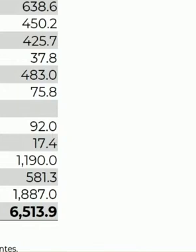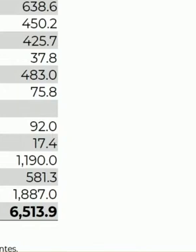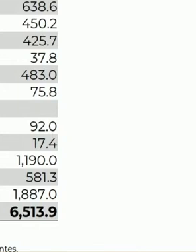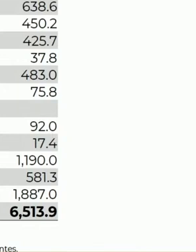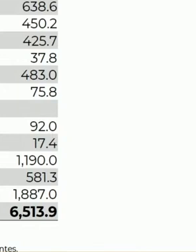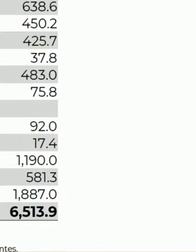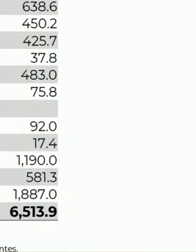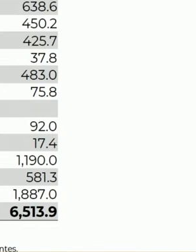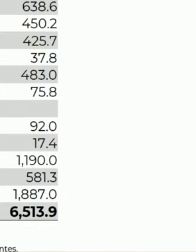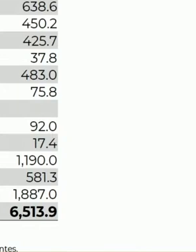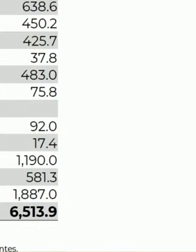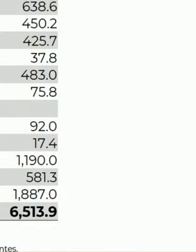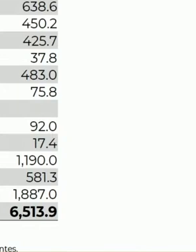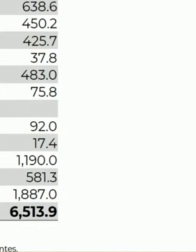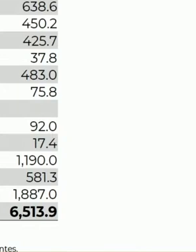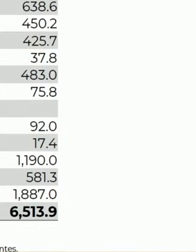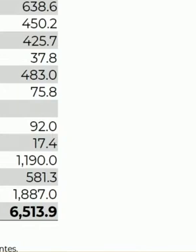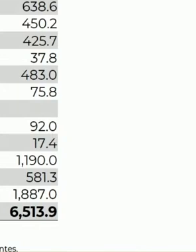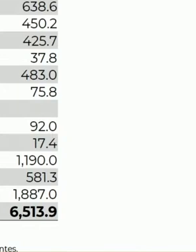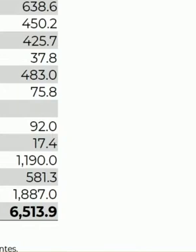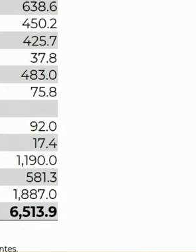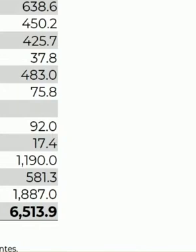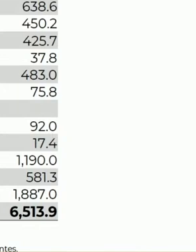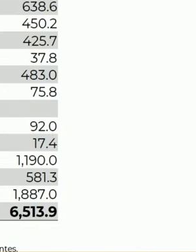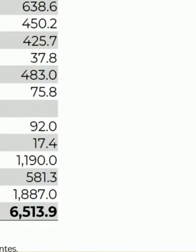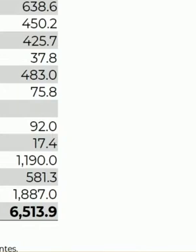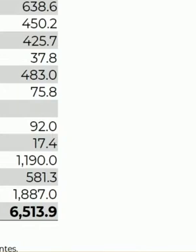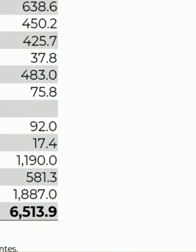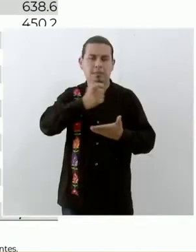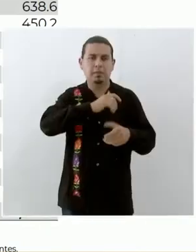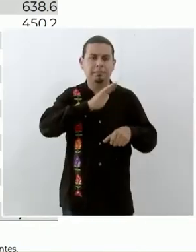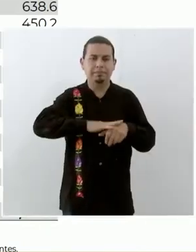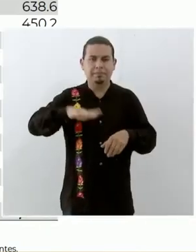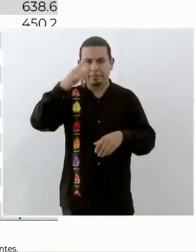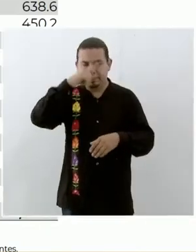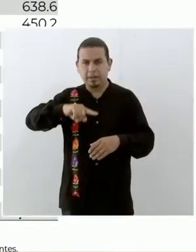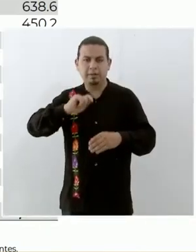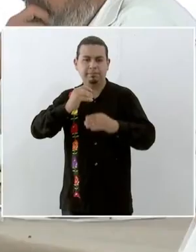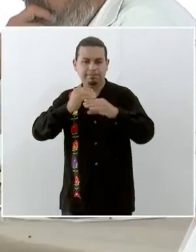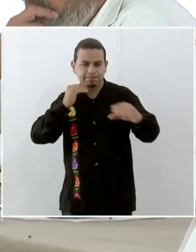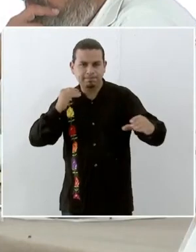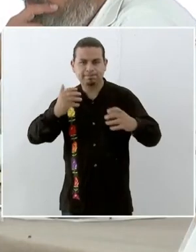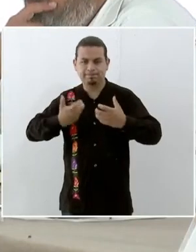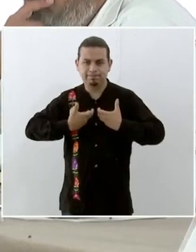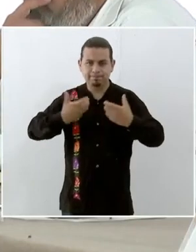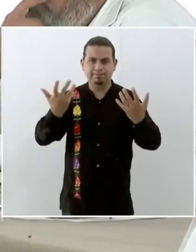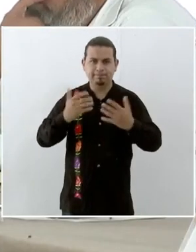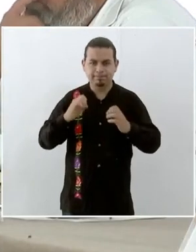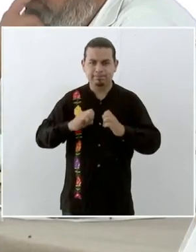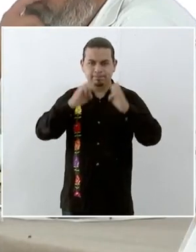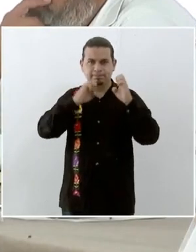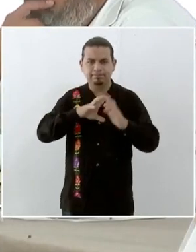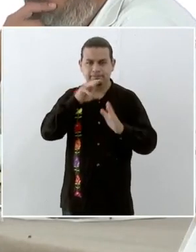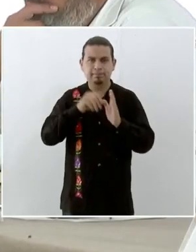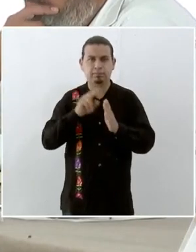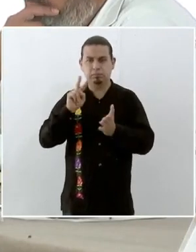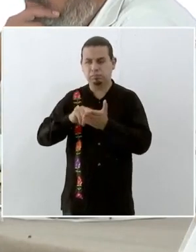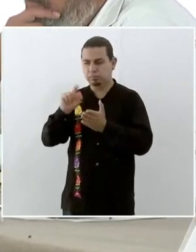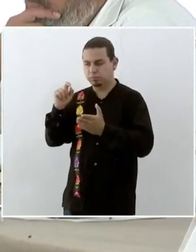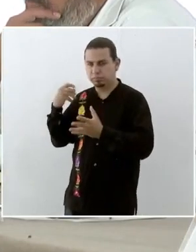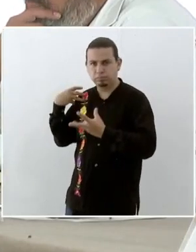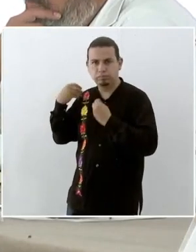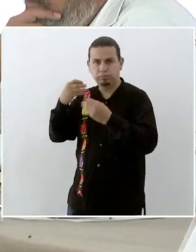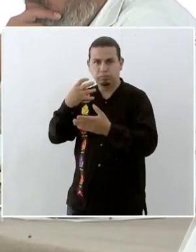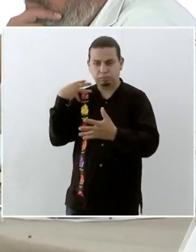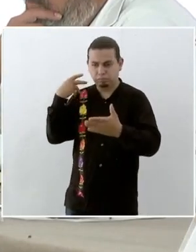dar este año el presupuesto adicional que nos permite terminar la reconstrucción que se inició en el 2020 para los